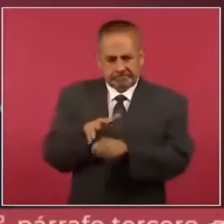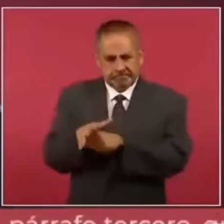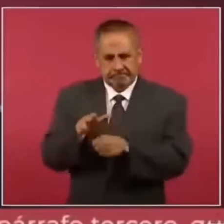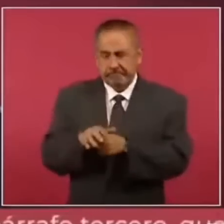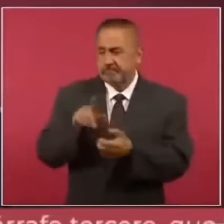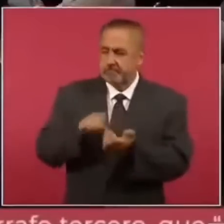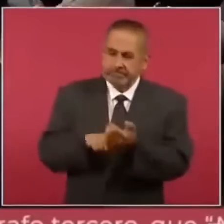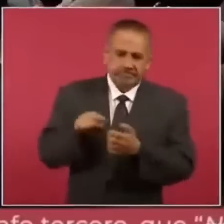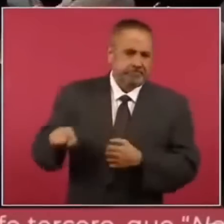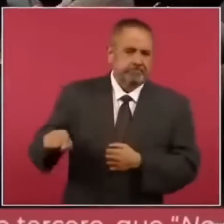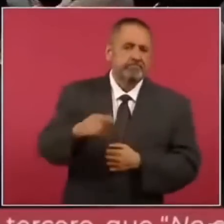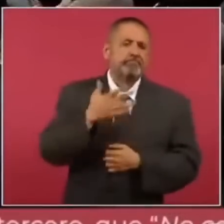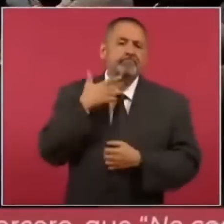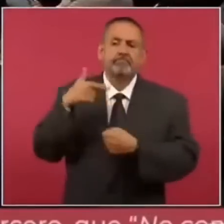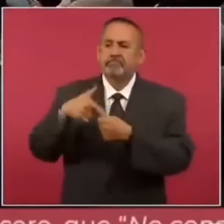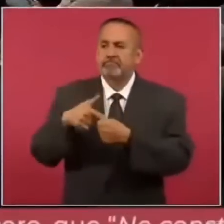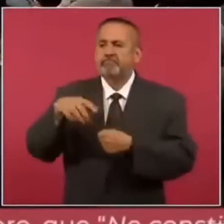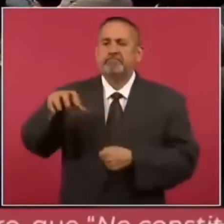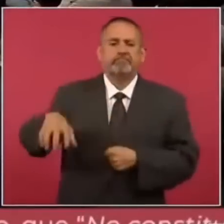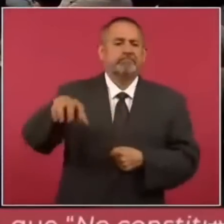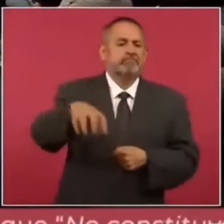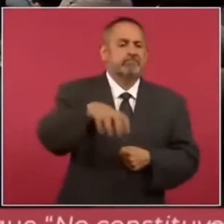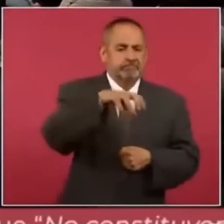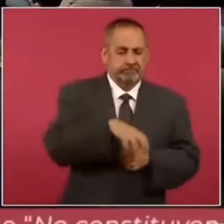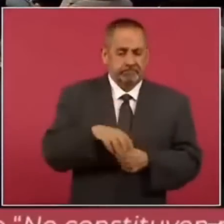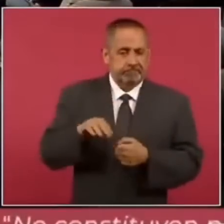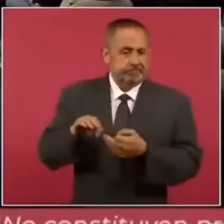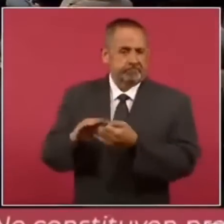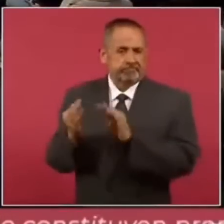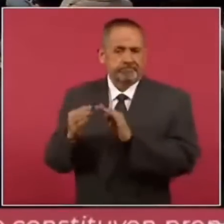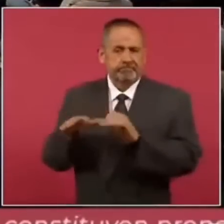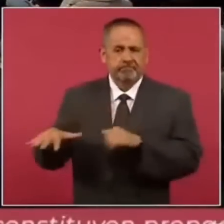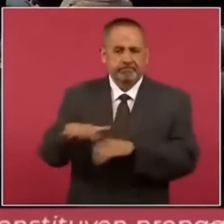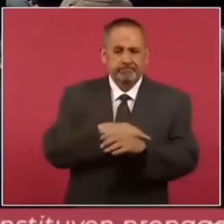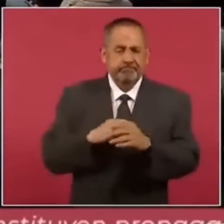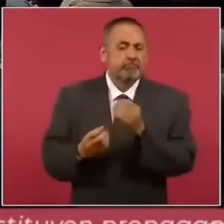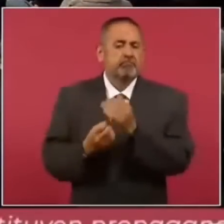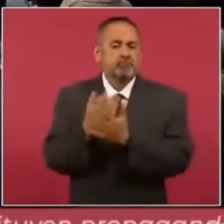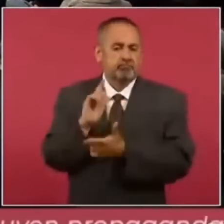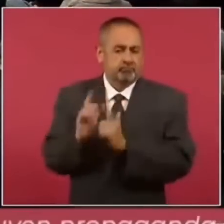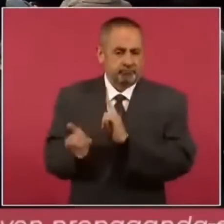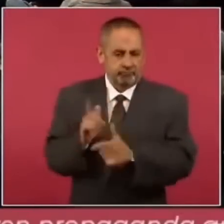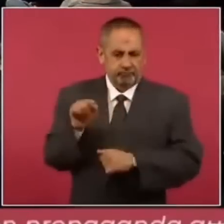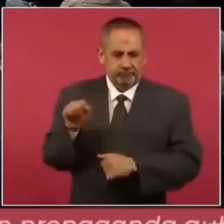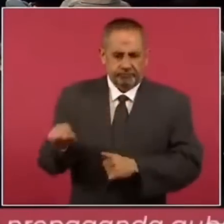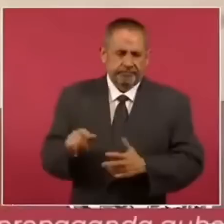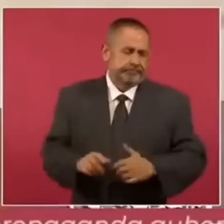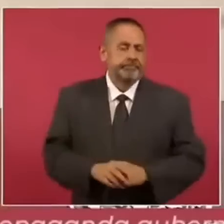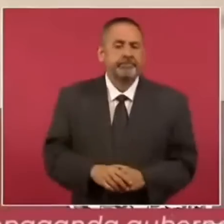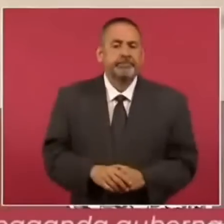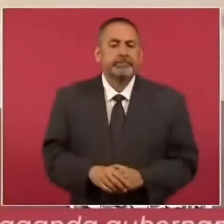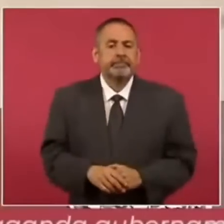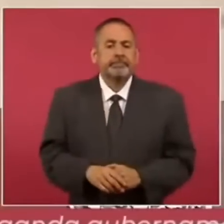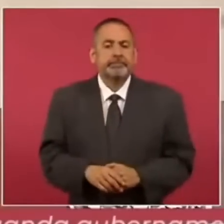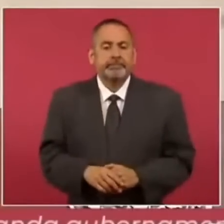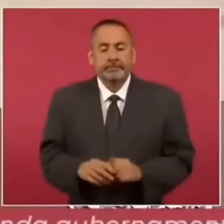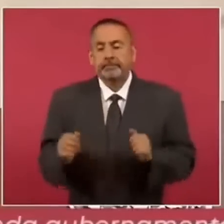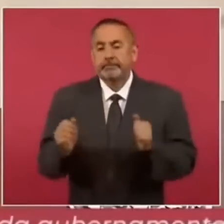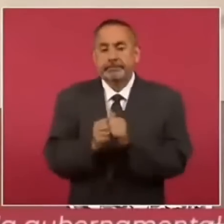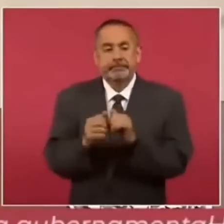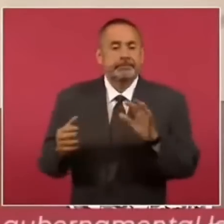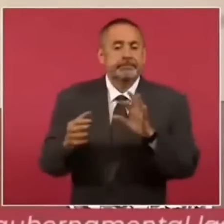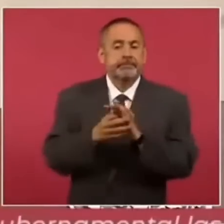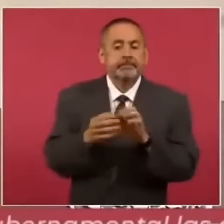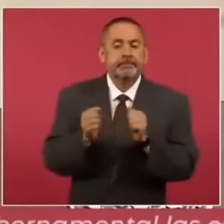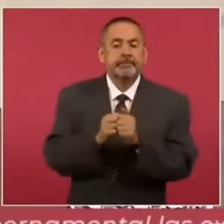en las gasolinerías de Nuevo Laredo. Esto también en coordinación